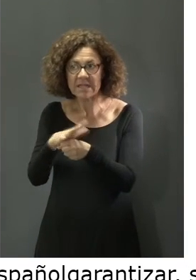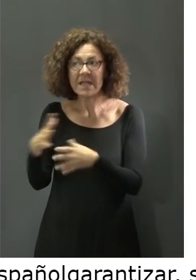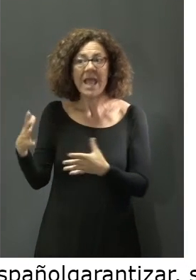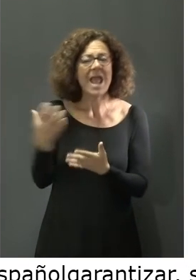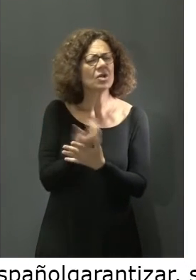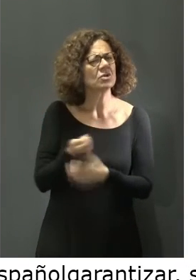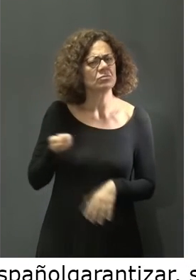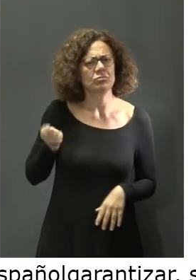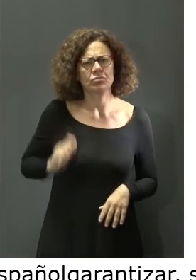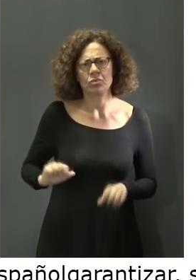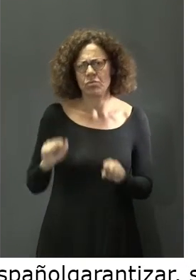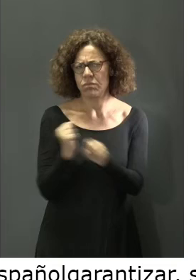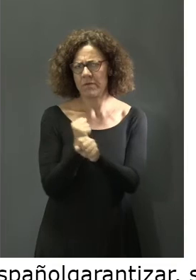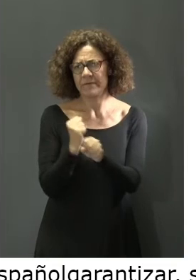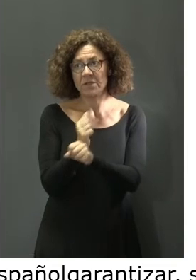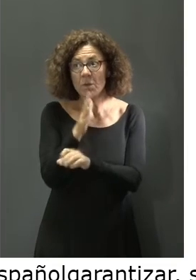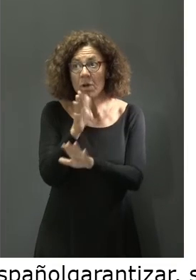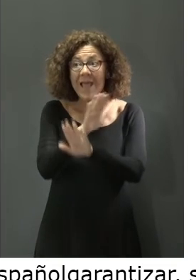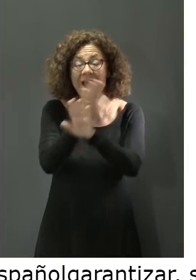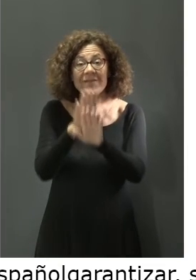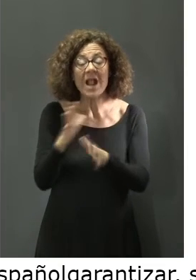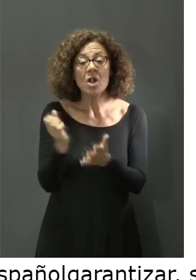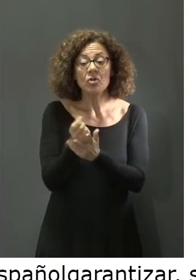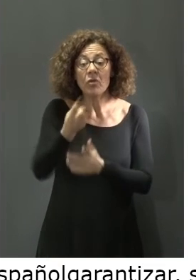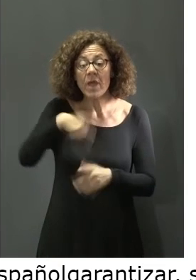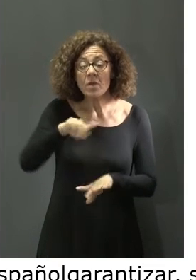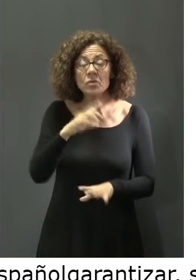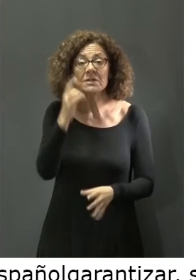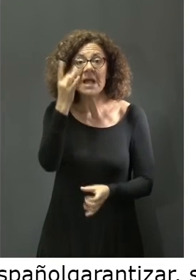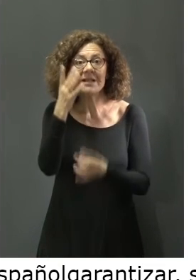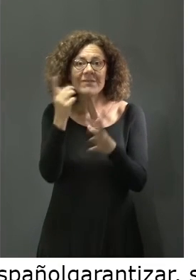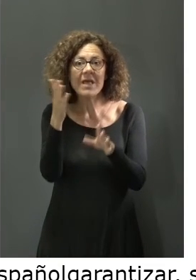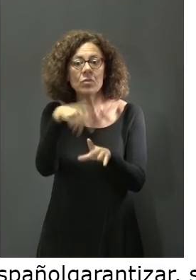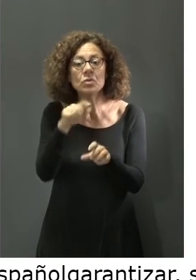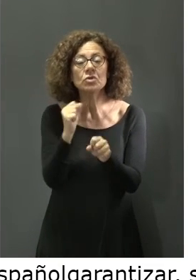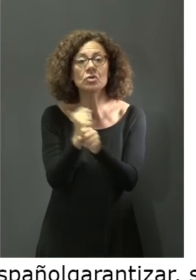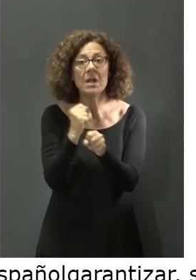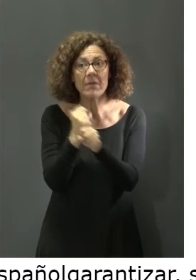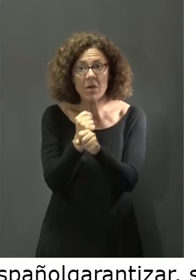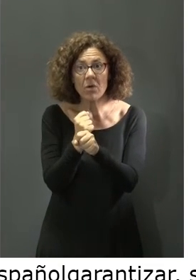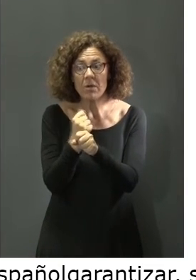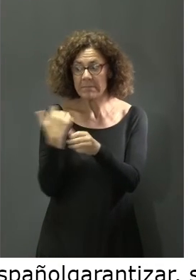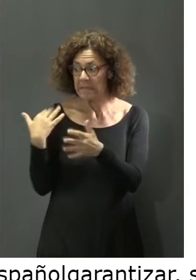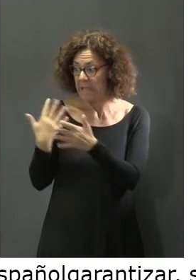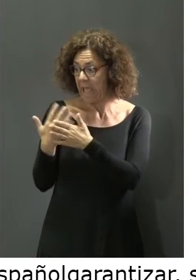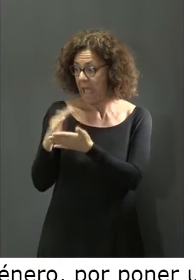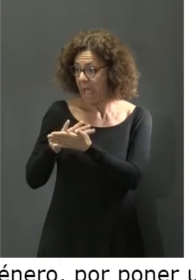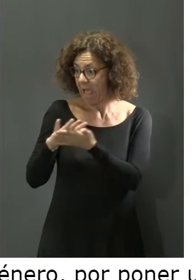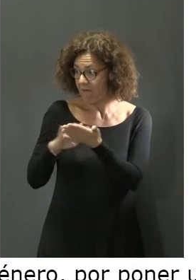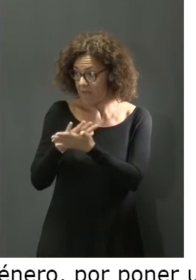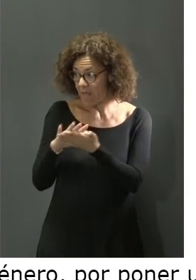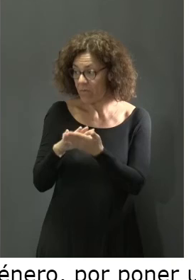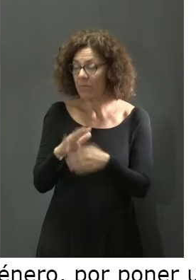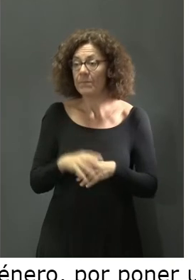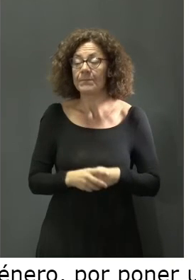las profesiones, porque al final toda nuestra actividad, dediquémonos a lo que nos dediquemos,